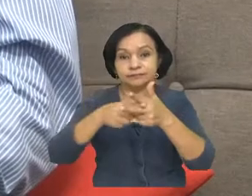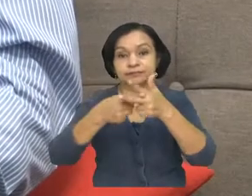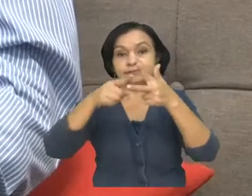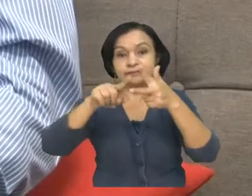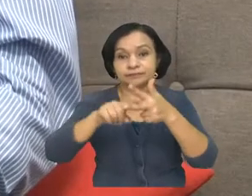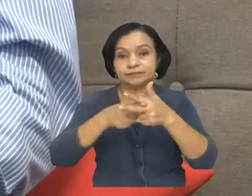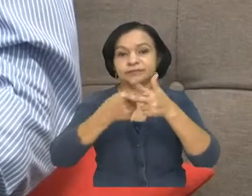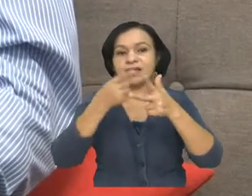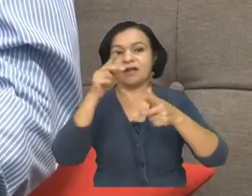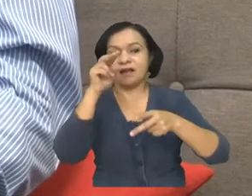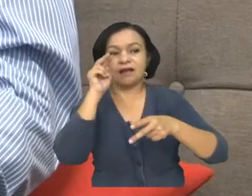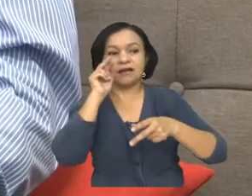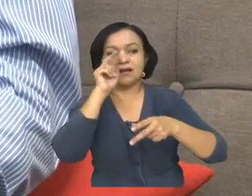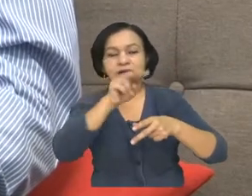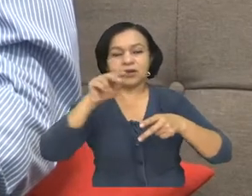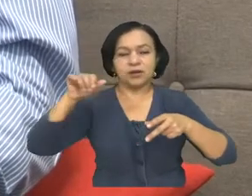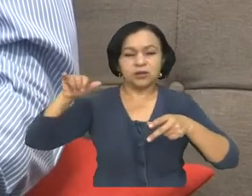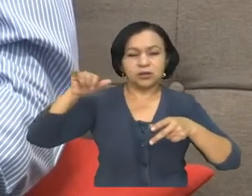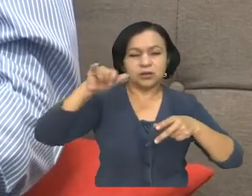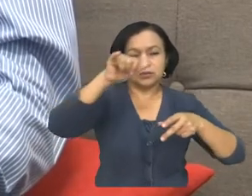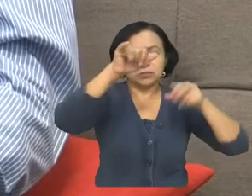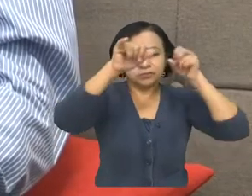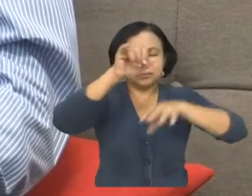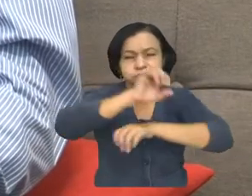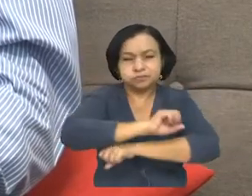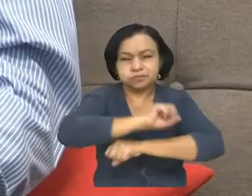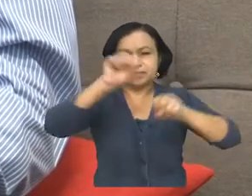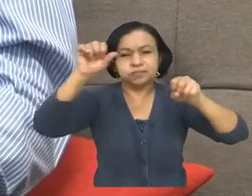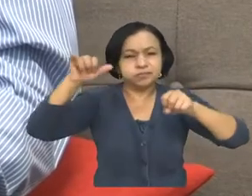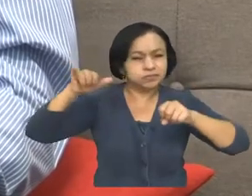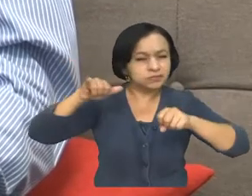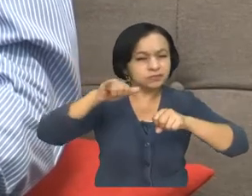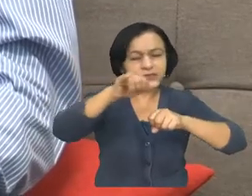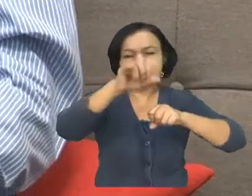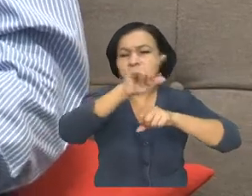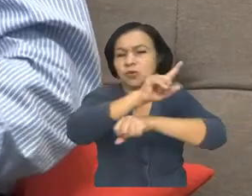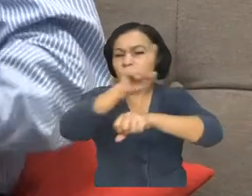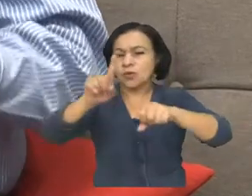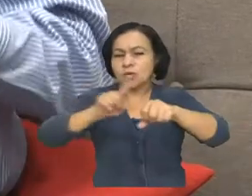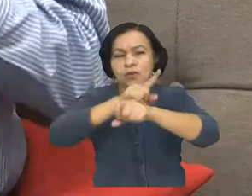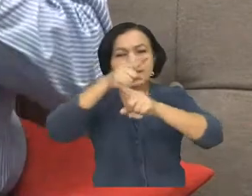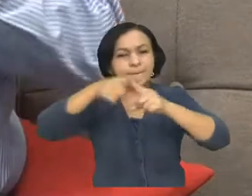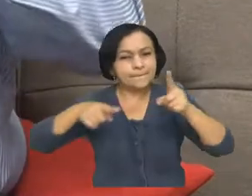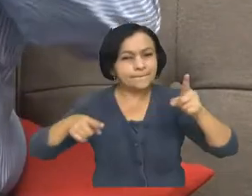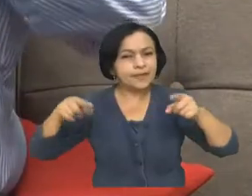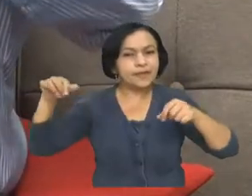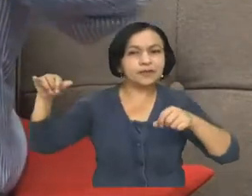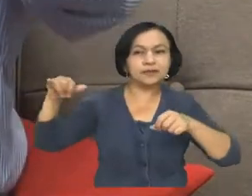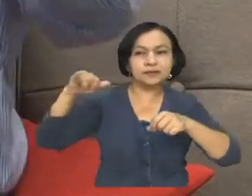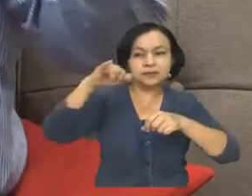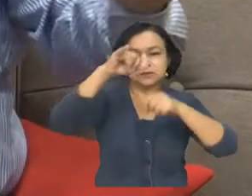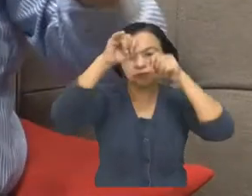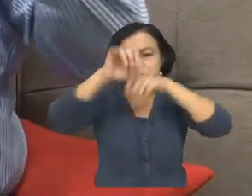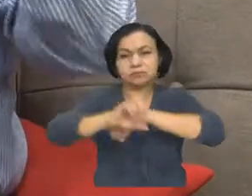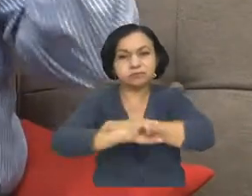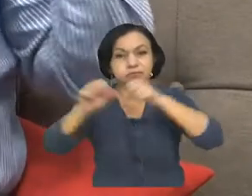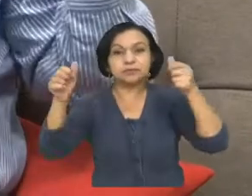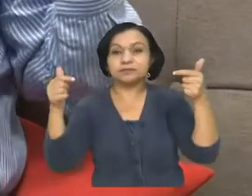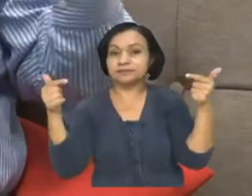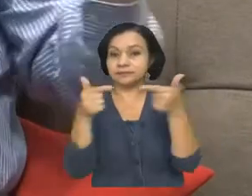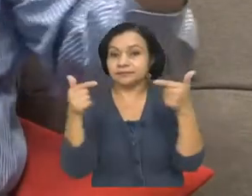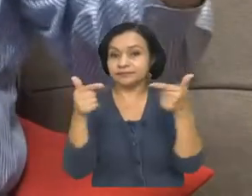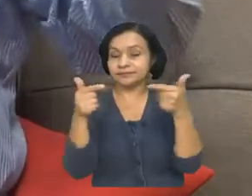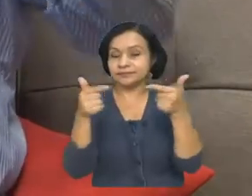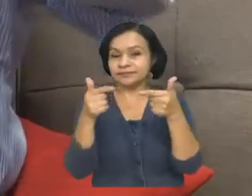ya a ser detectados y comienza un bombardeo, pero como de hora y media. Y entonces ahí, como en la guerra de esa, de